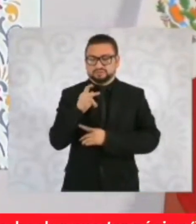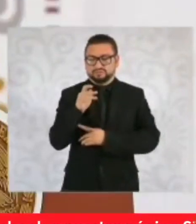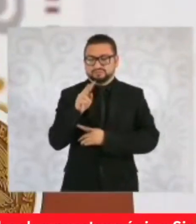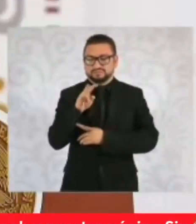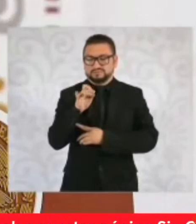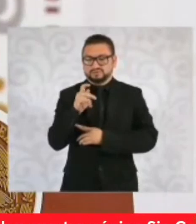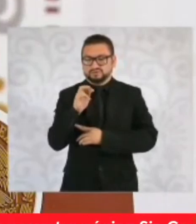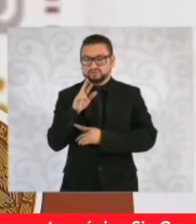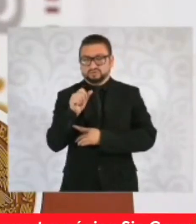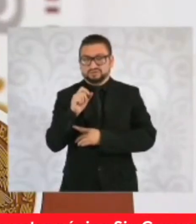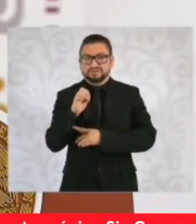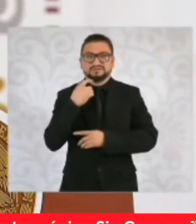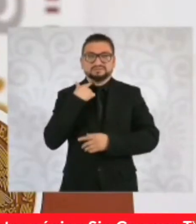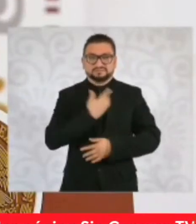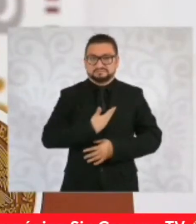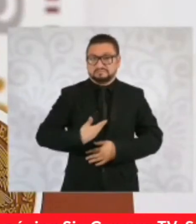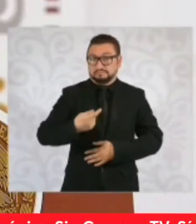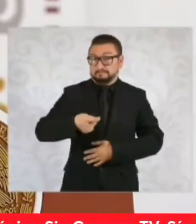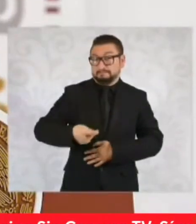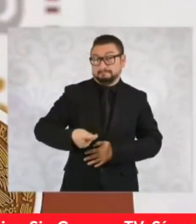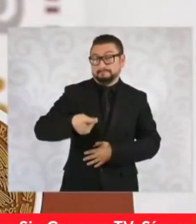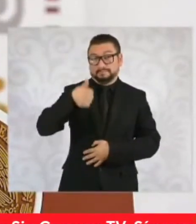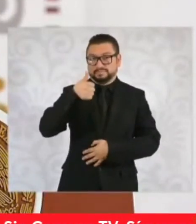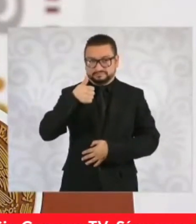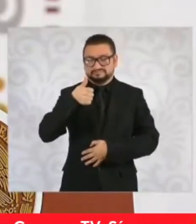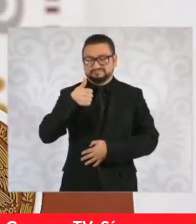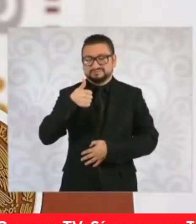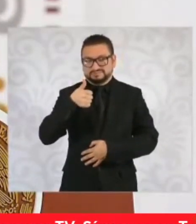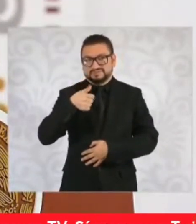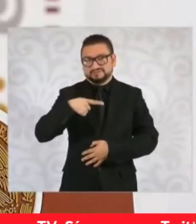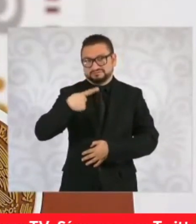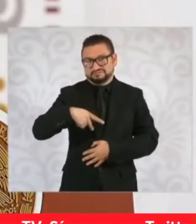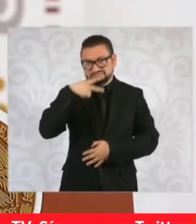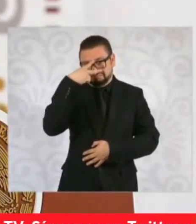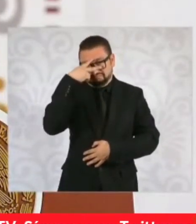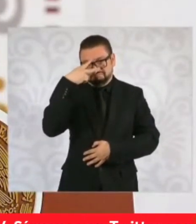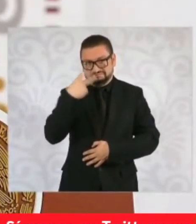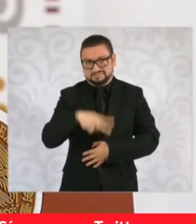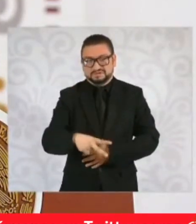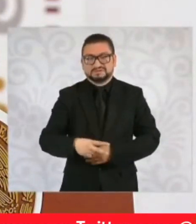como presidente, primer presidente de México,